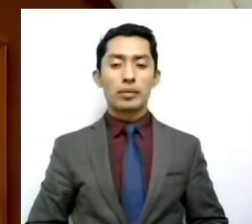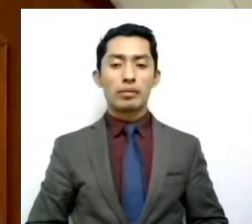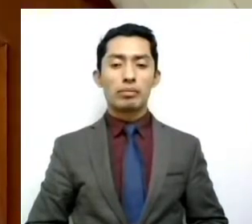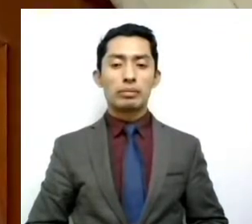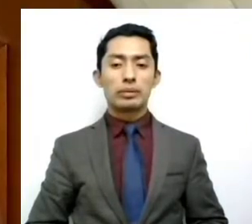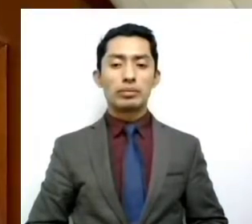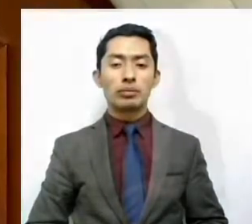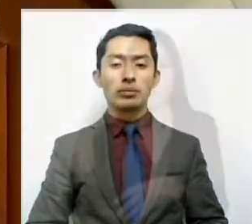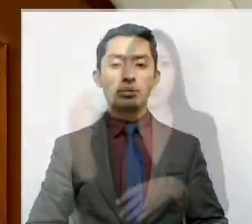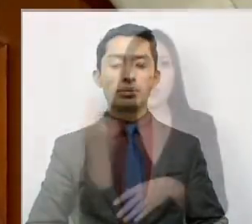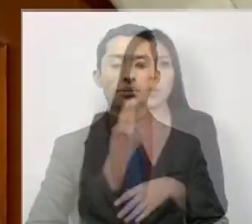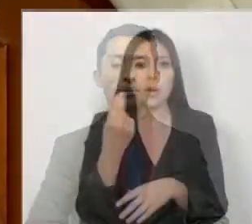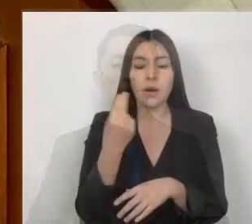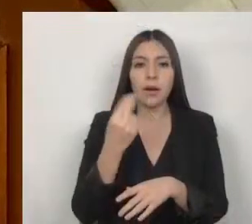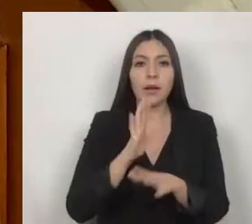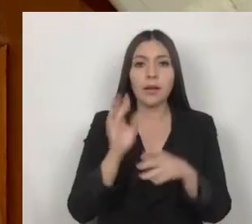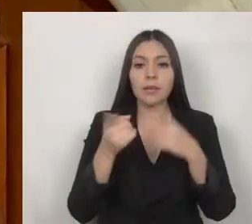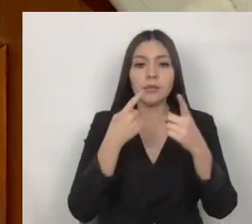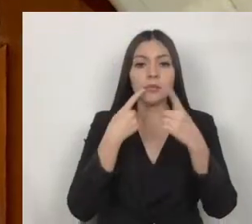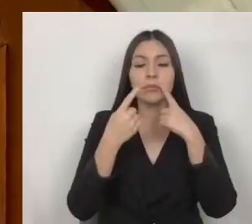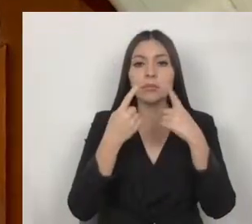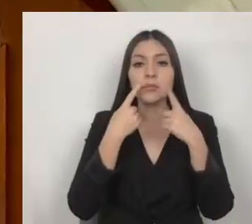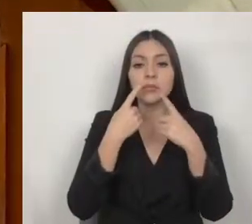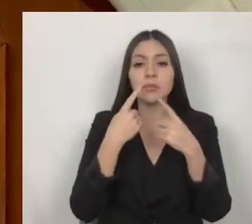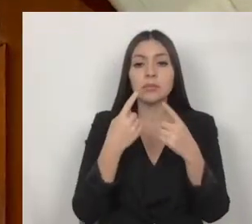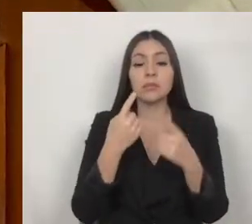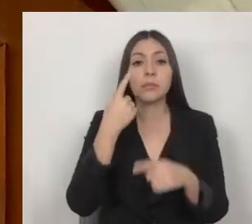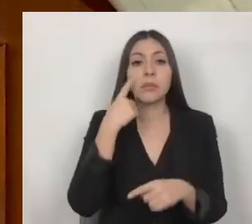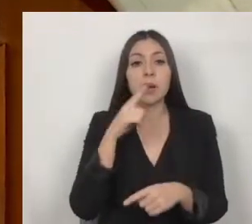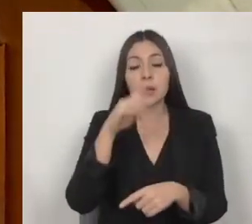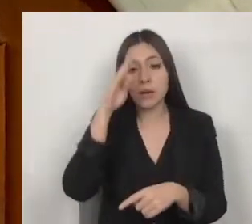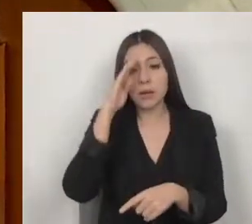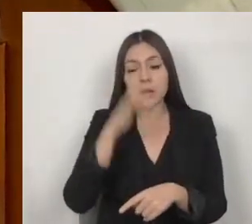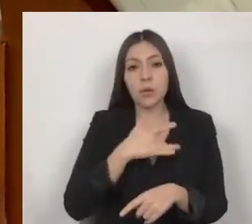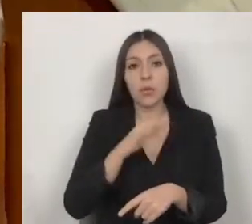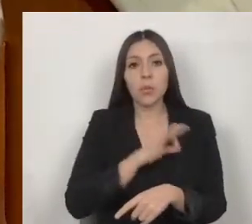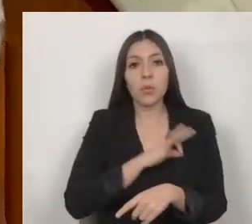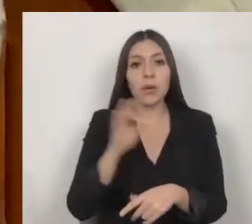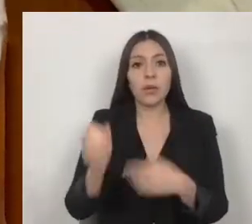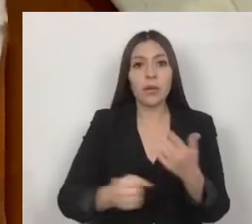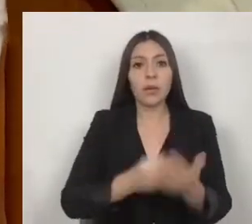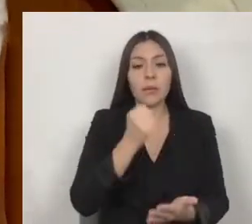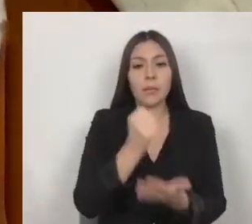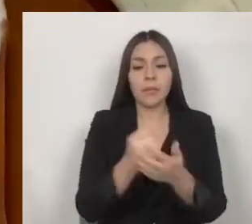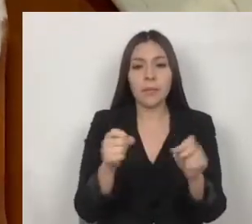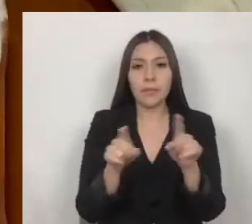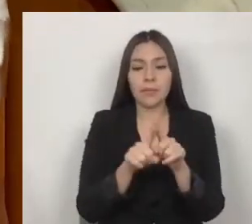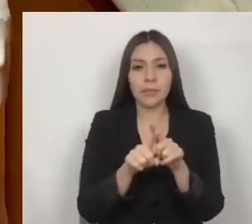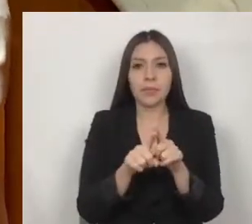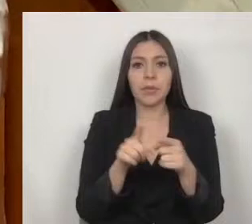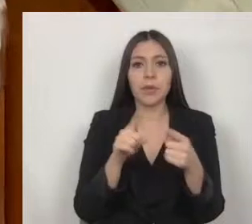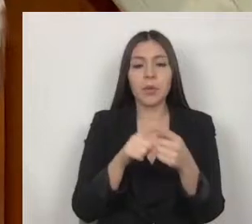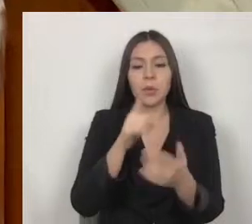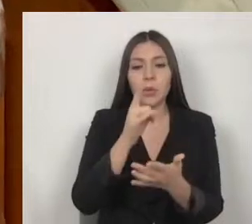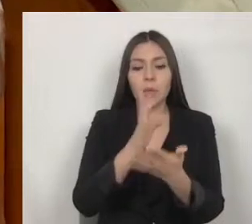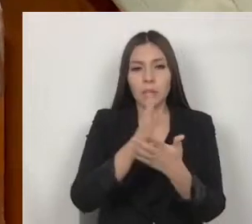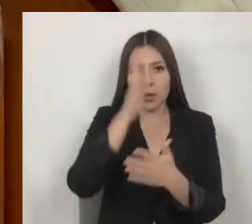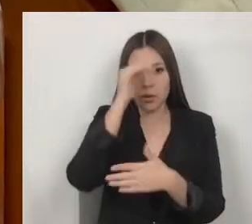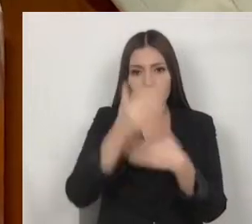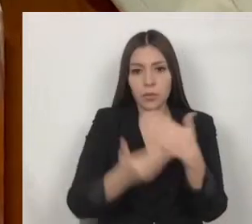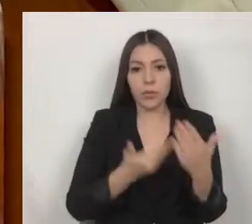urgente y obvia resolución para que de estimarlo procedente se apruebe en sus términos. Punto de acuerdo único. Se